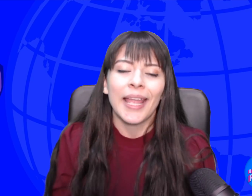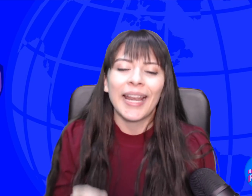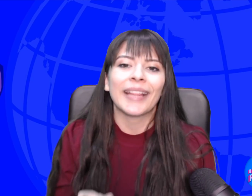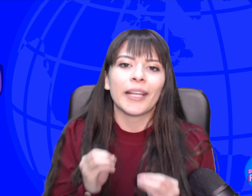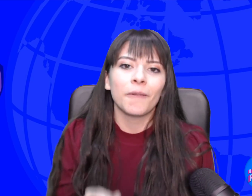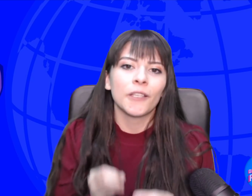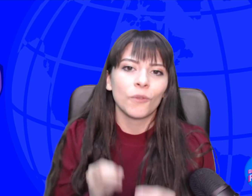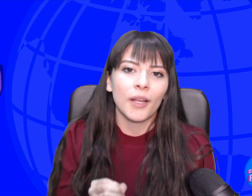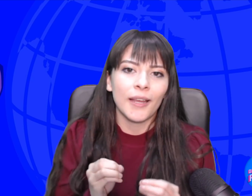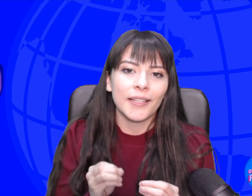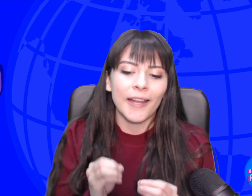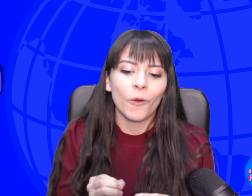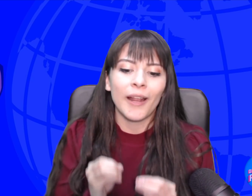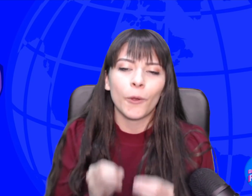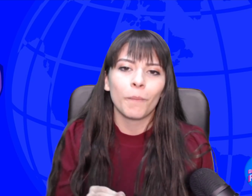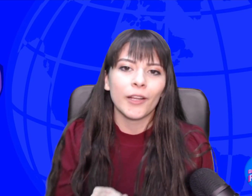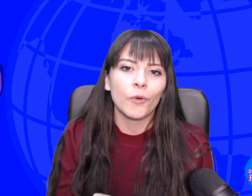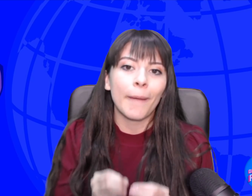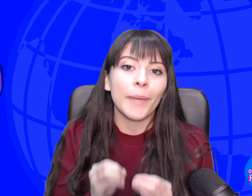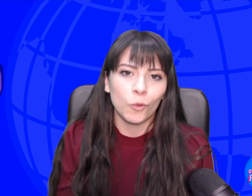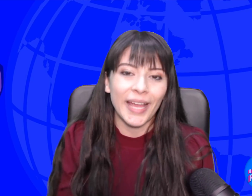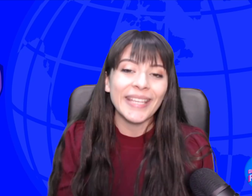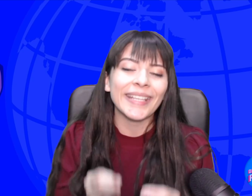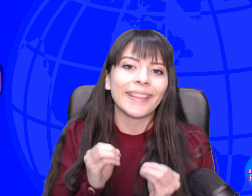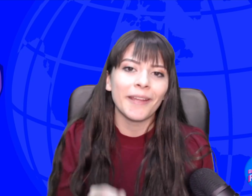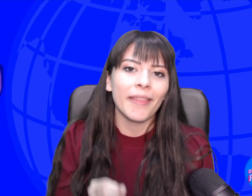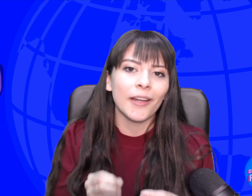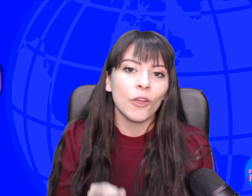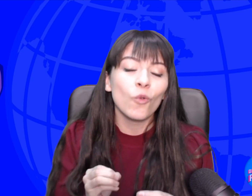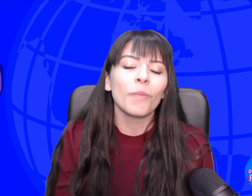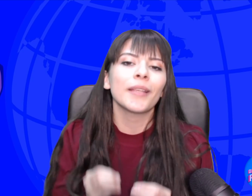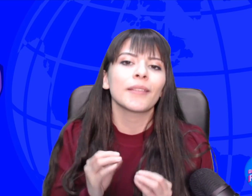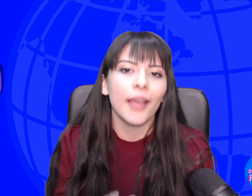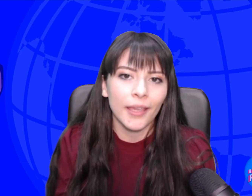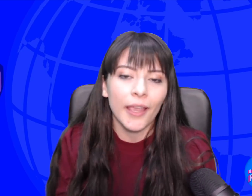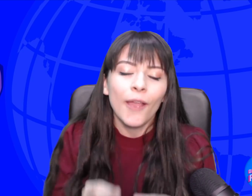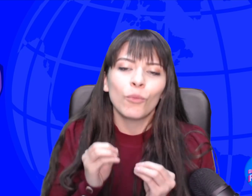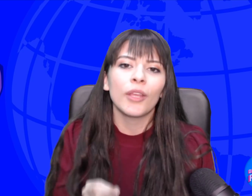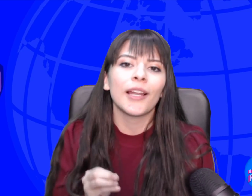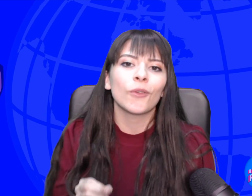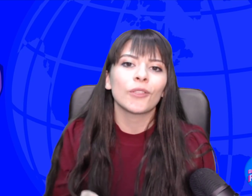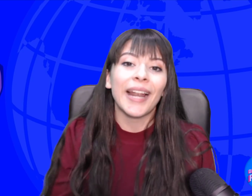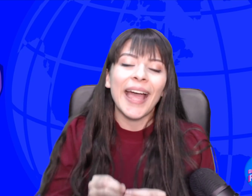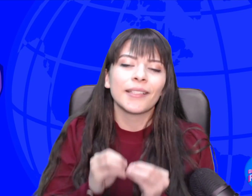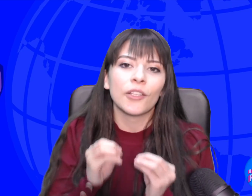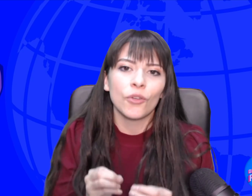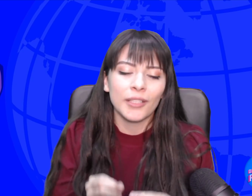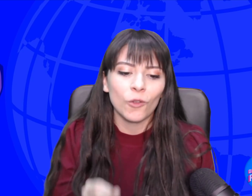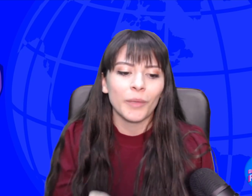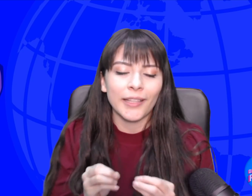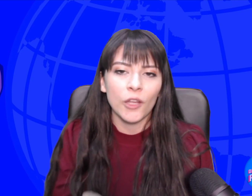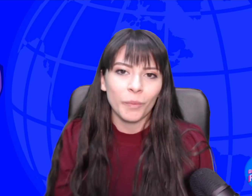es que la terrible censura que le hacen a Donald Trump marca una pauta y se atreve a darle un mensaje mundial a todas las